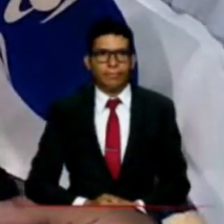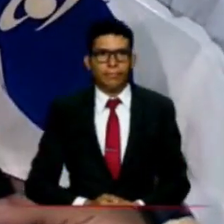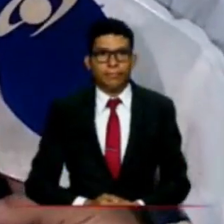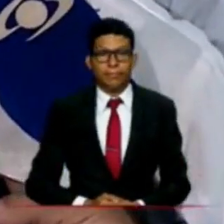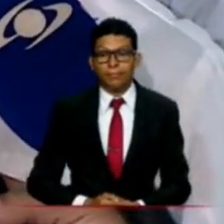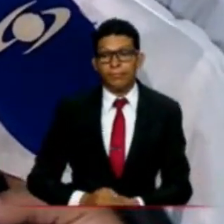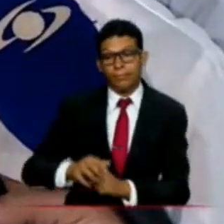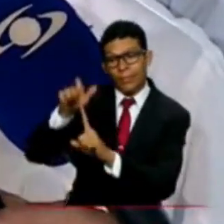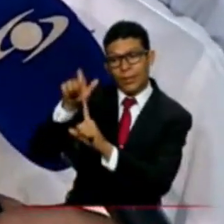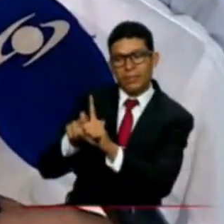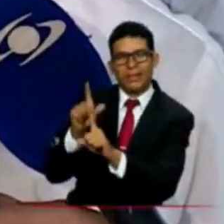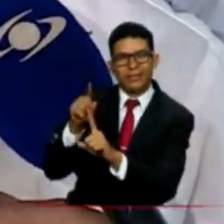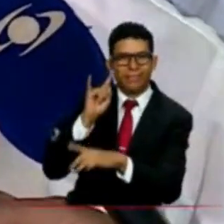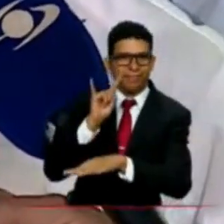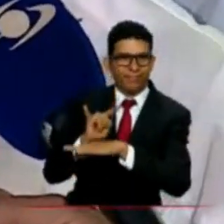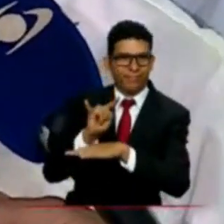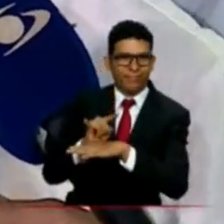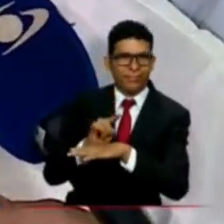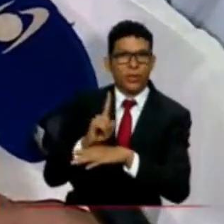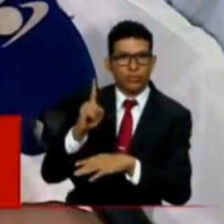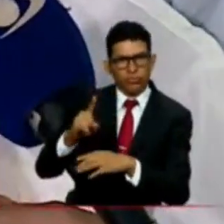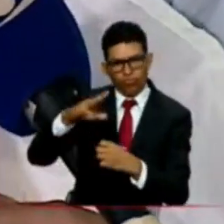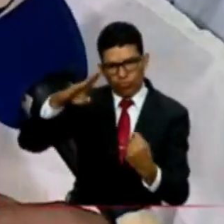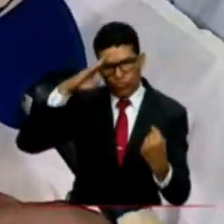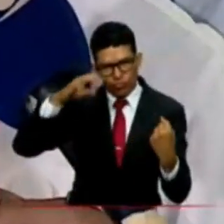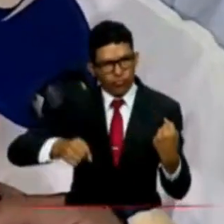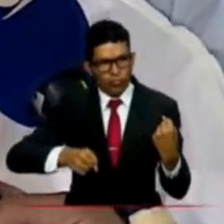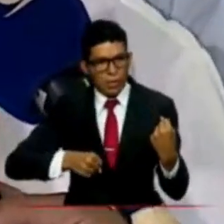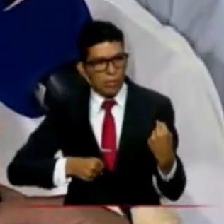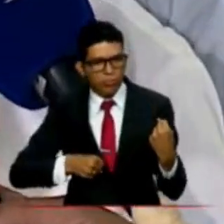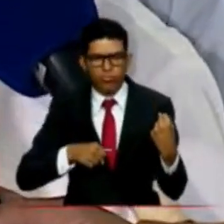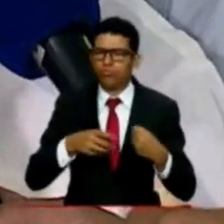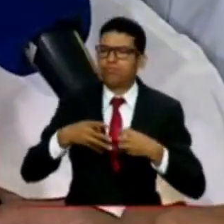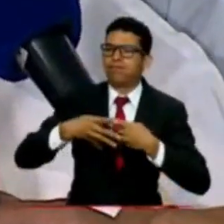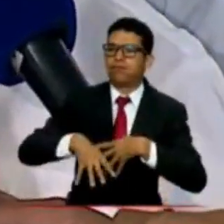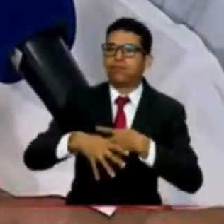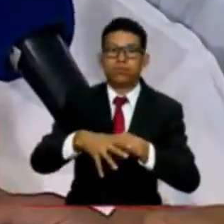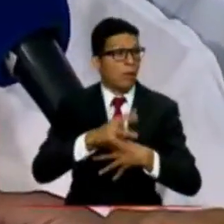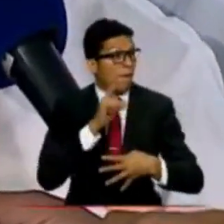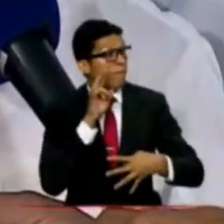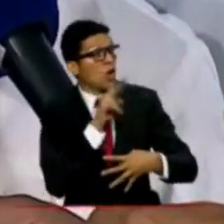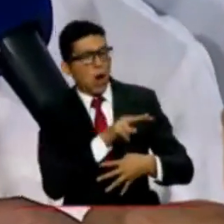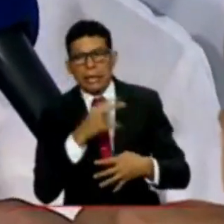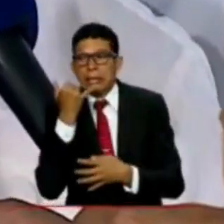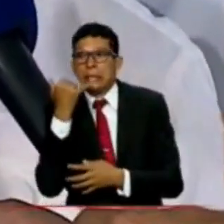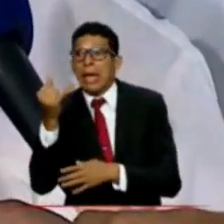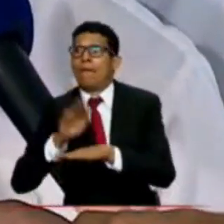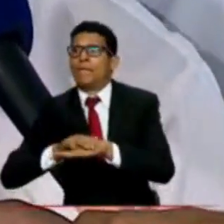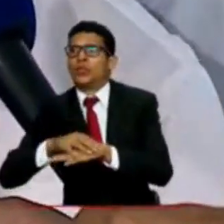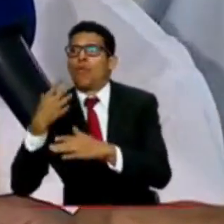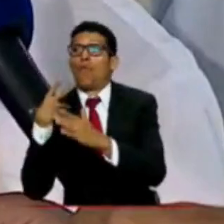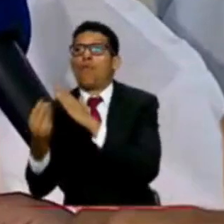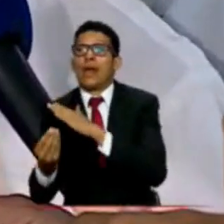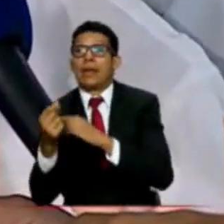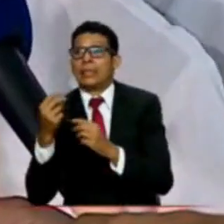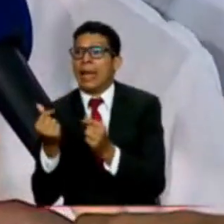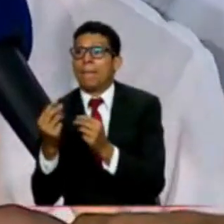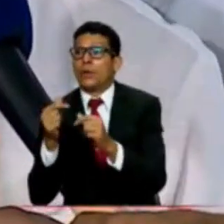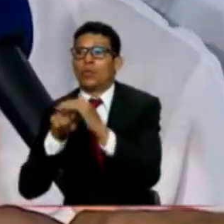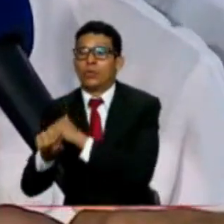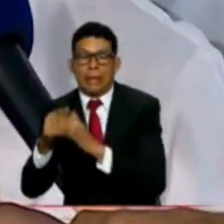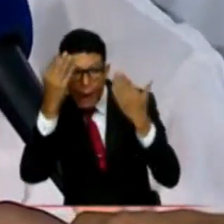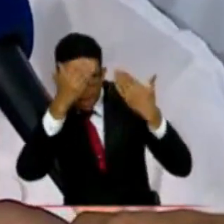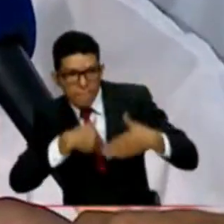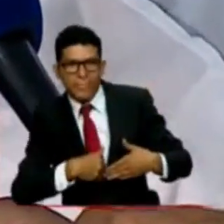Esa es la persona que estaba vigilando cuando venía la fuerza pública para inmediatamente pues ellos poder esconderse por